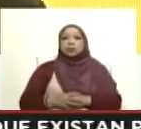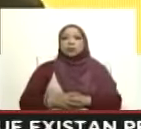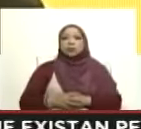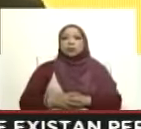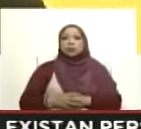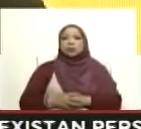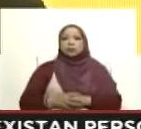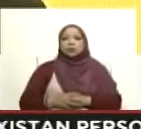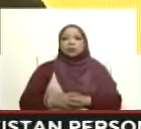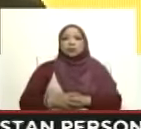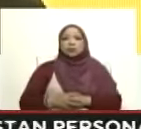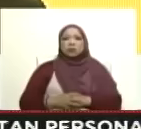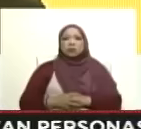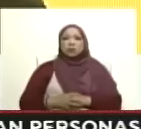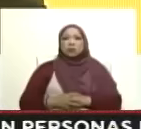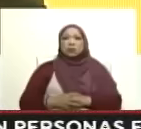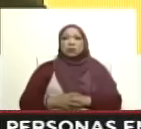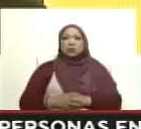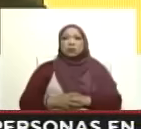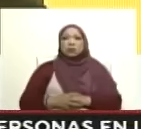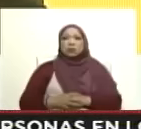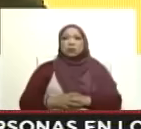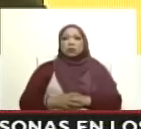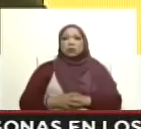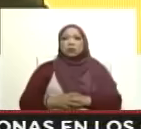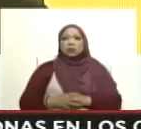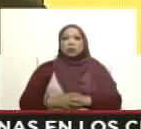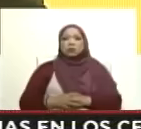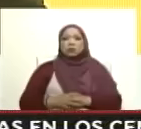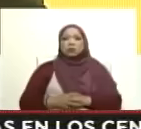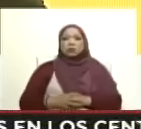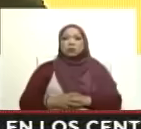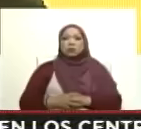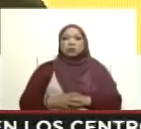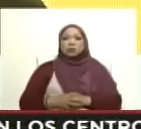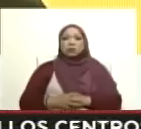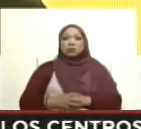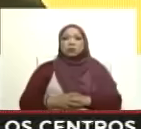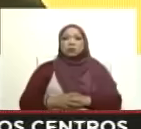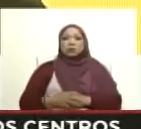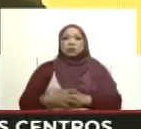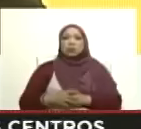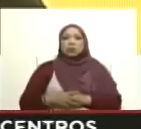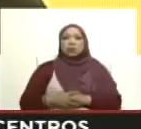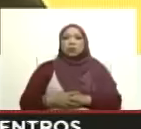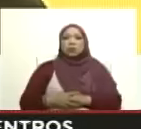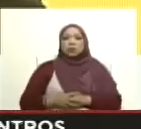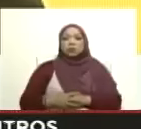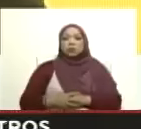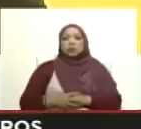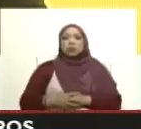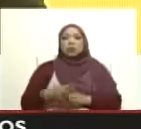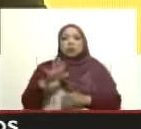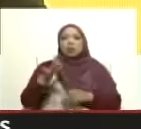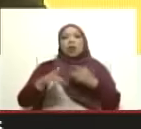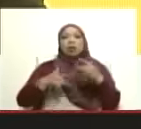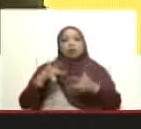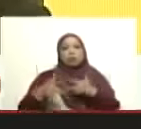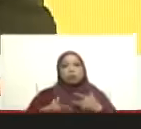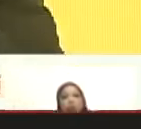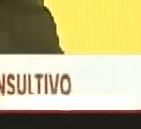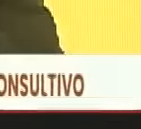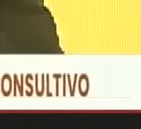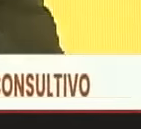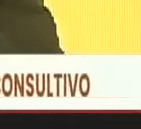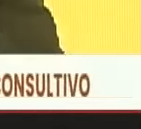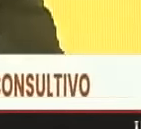electoral pero en Venezuela se ha convertido en un evento que además de que sirve como efecto demostró hoy